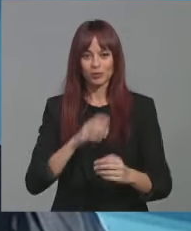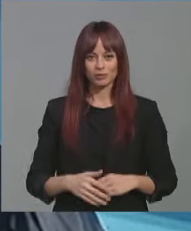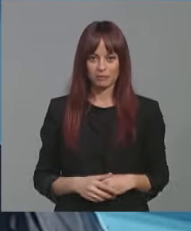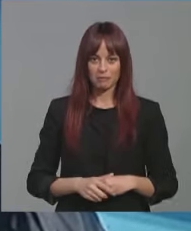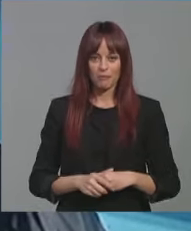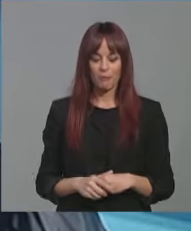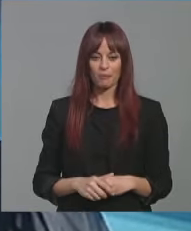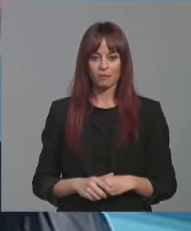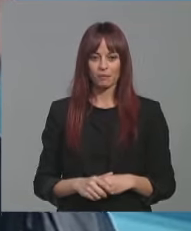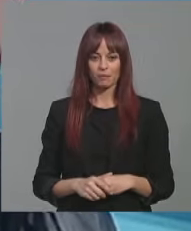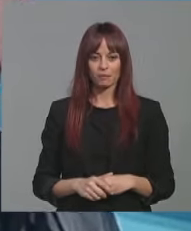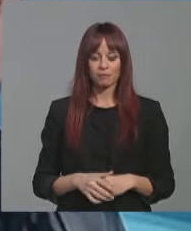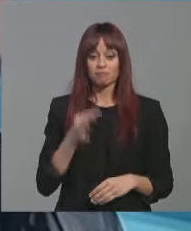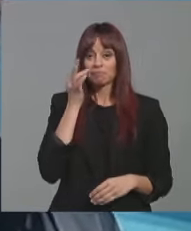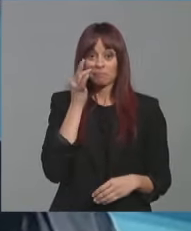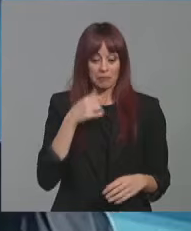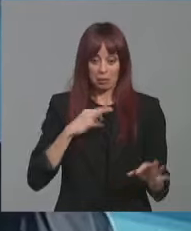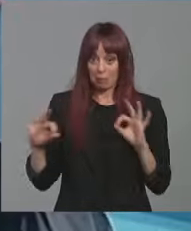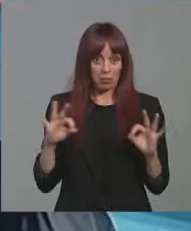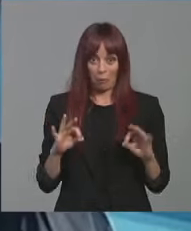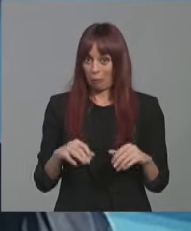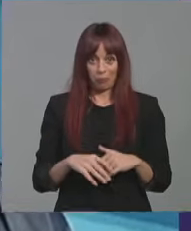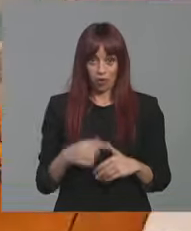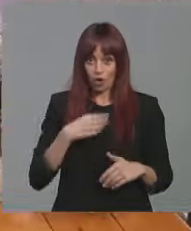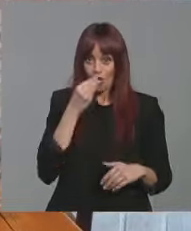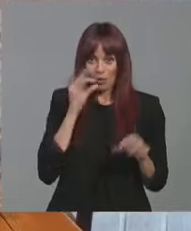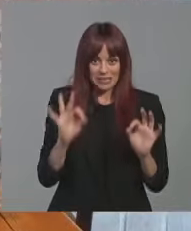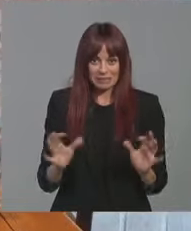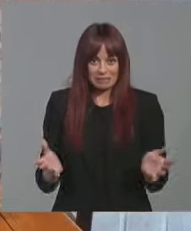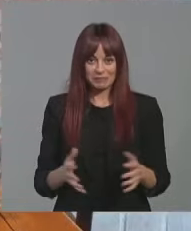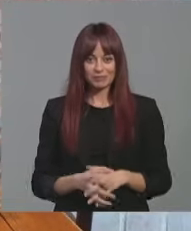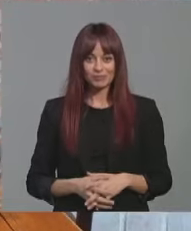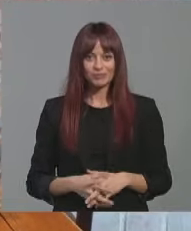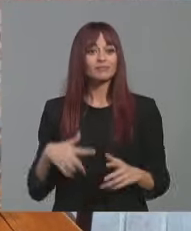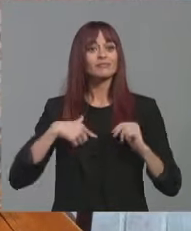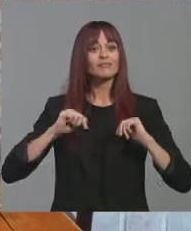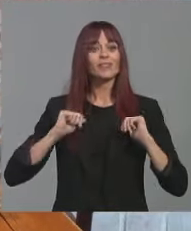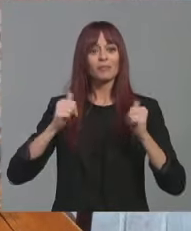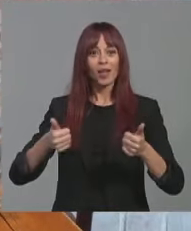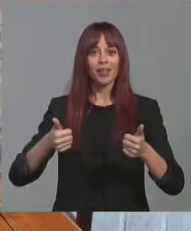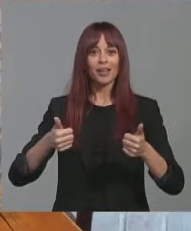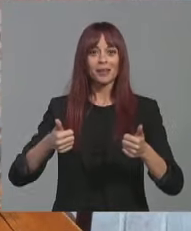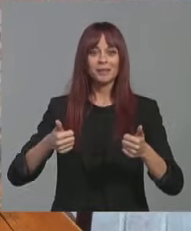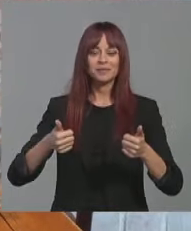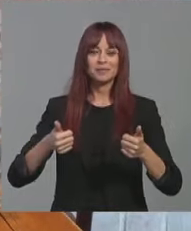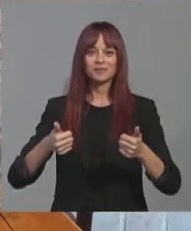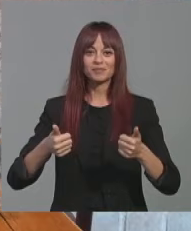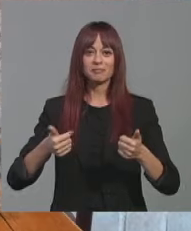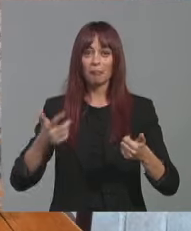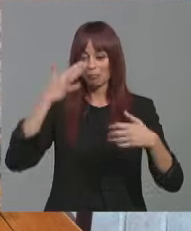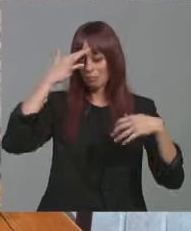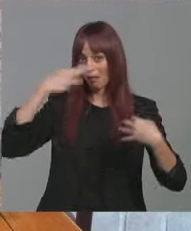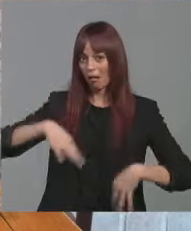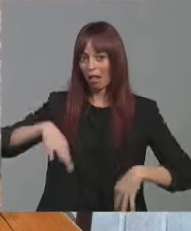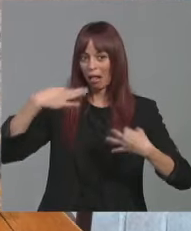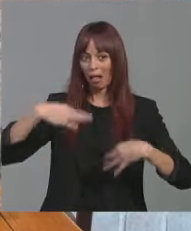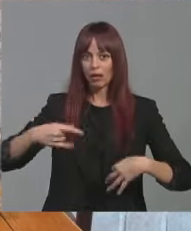eh realmente no no me preparo o sea yo como así e yo empecé con esto eh sin darme cuenta de que